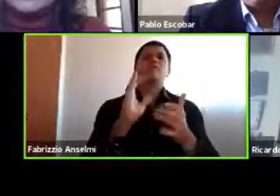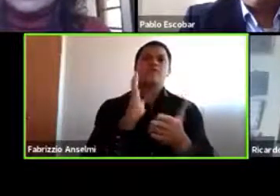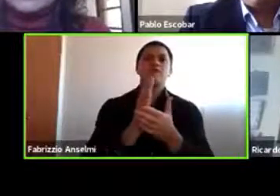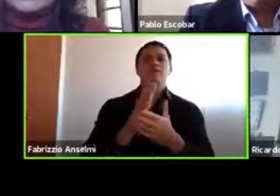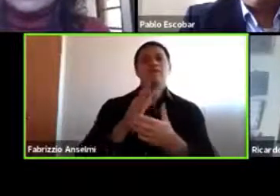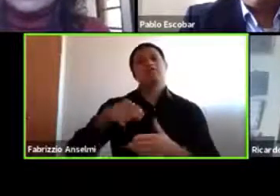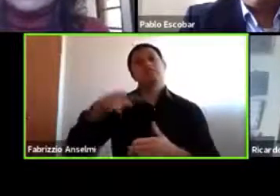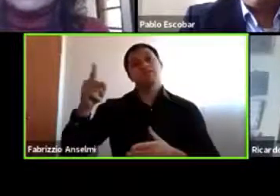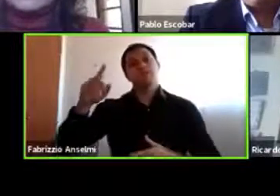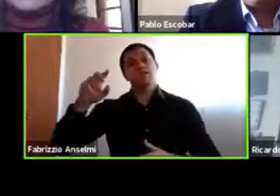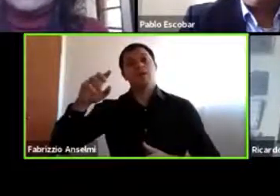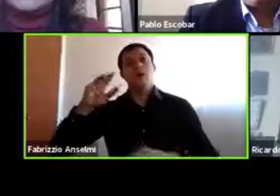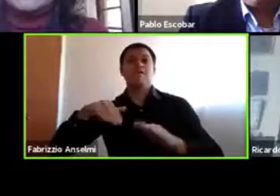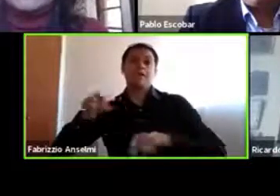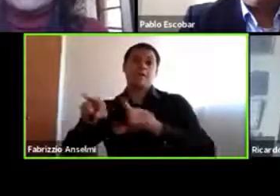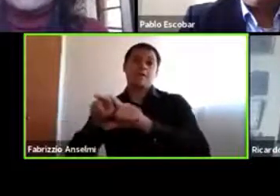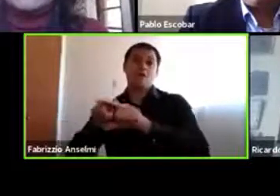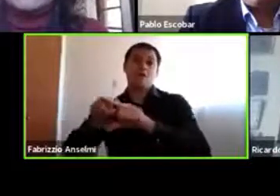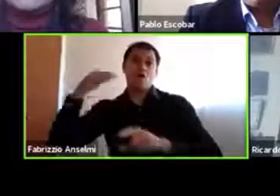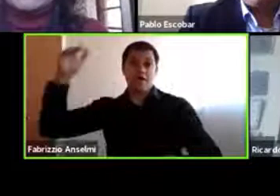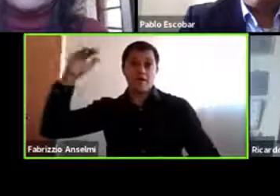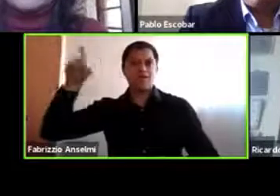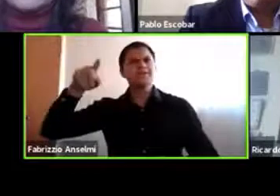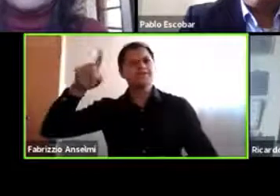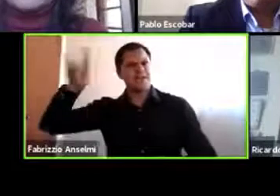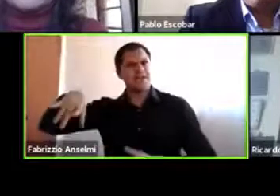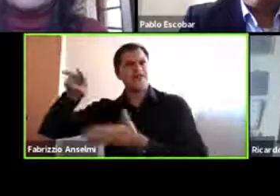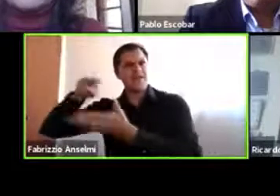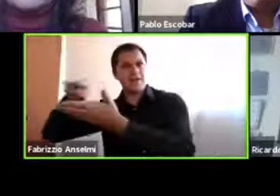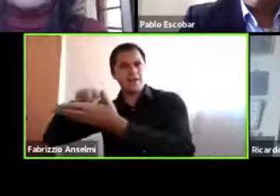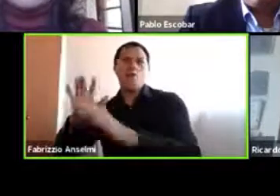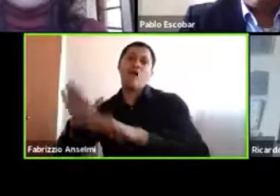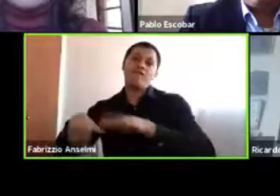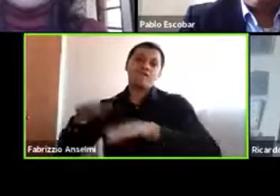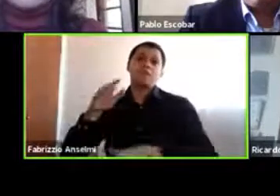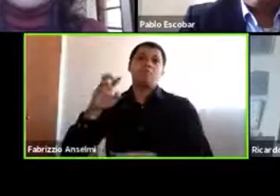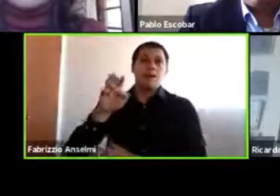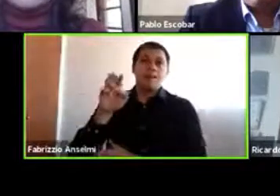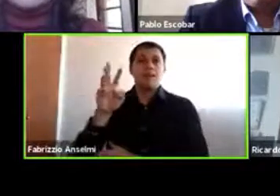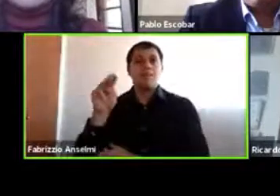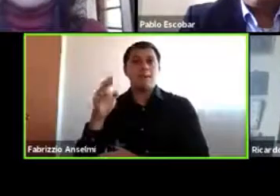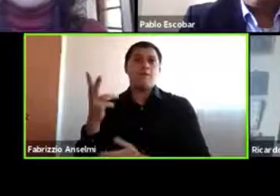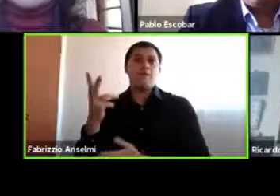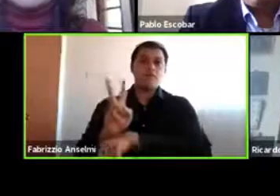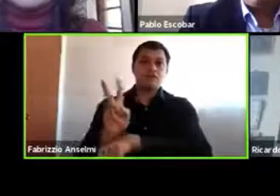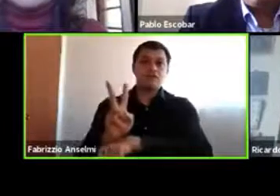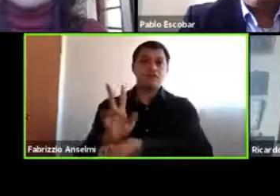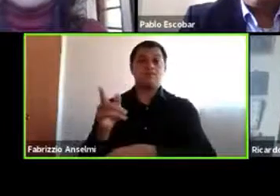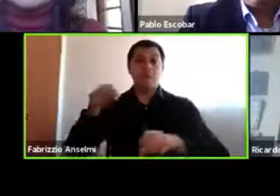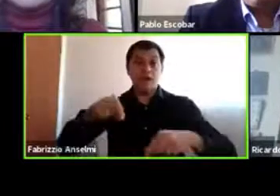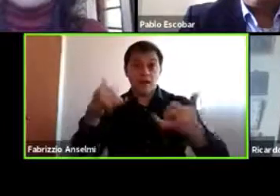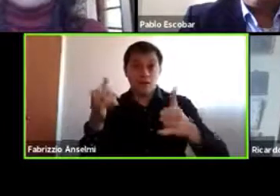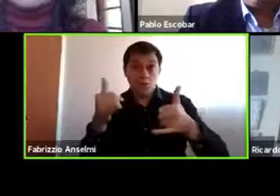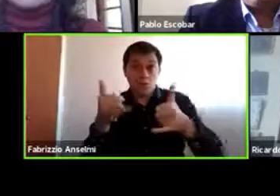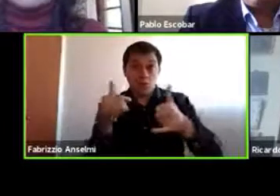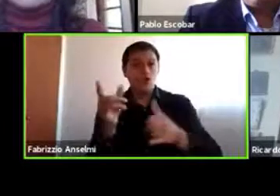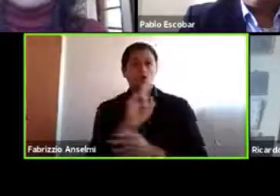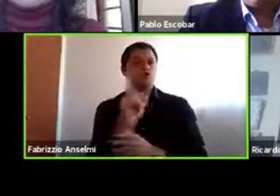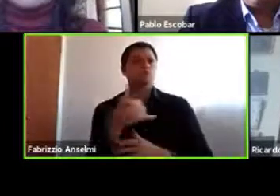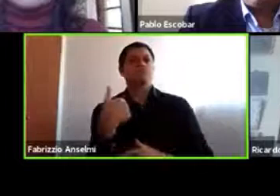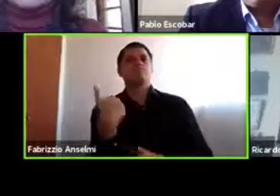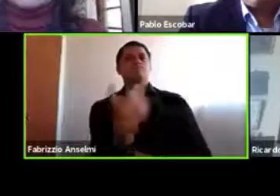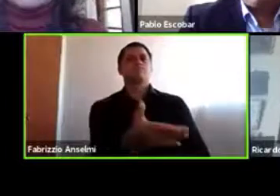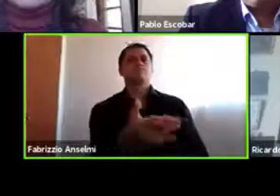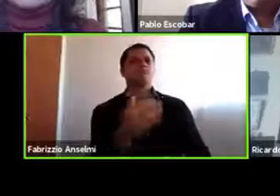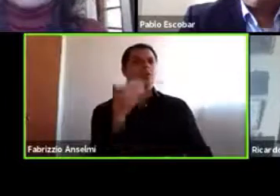ya sepa leer, por un papá, por un maestro o maestra, pero no es un juego para que ustedes dejen al niño jugando